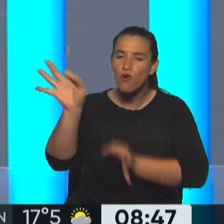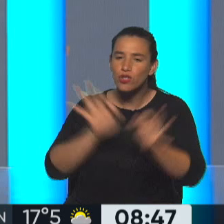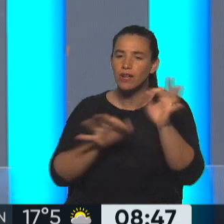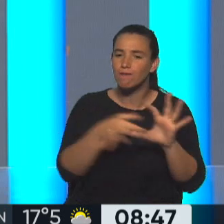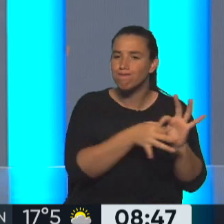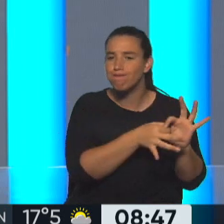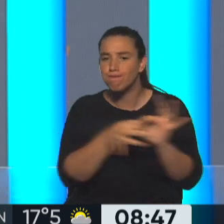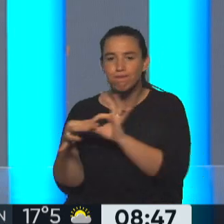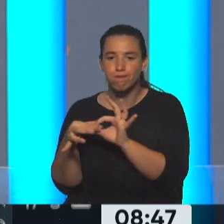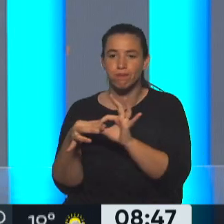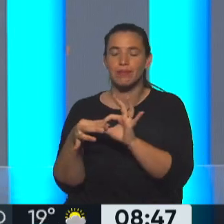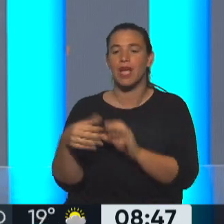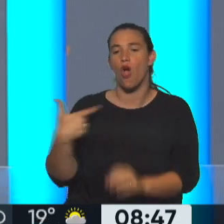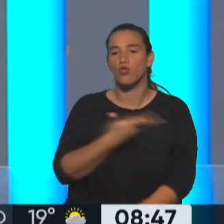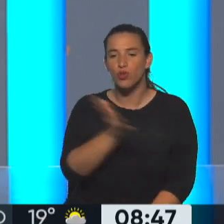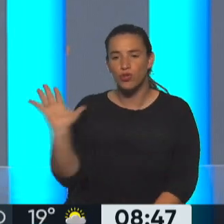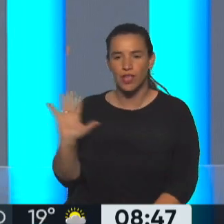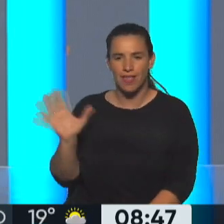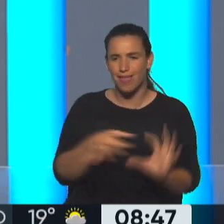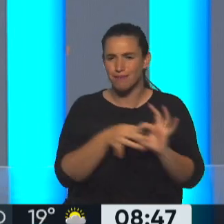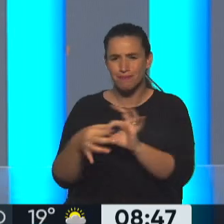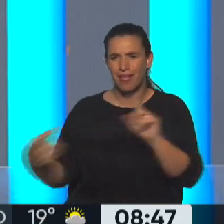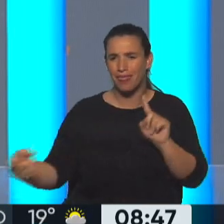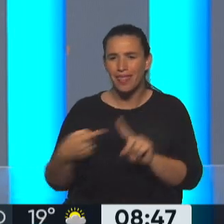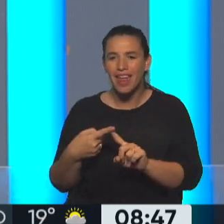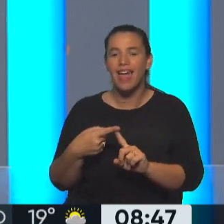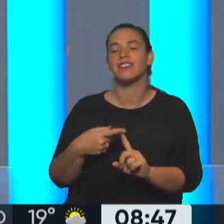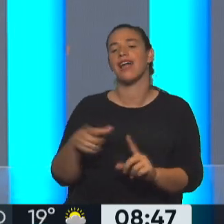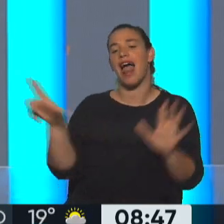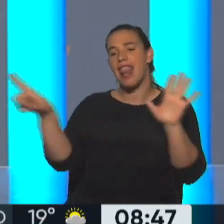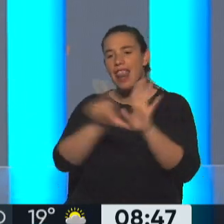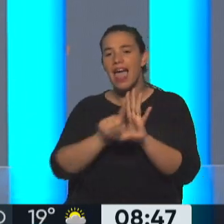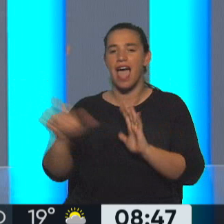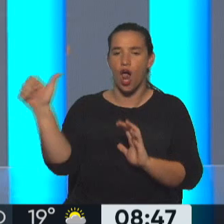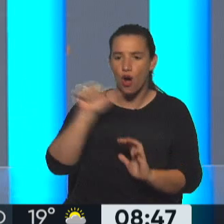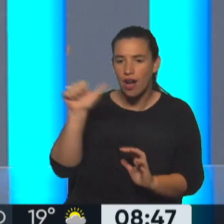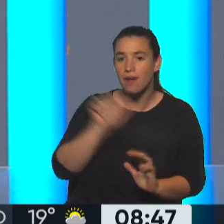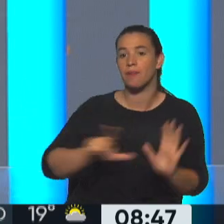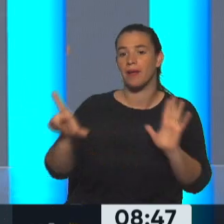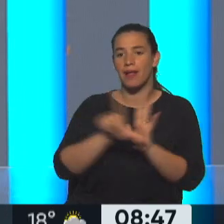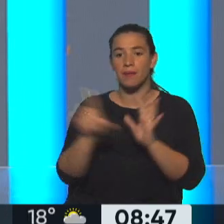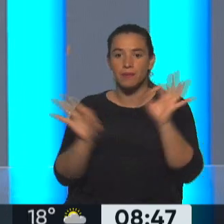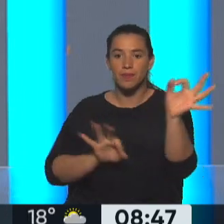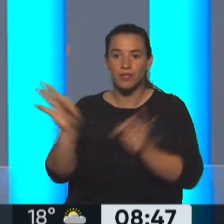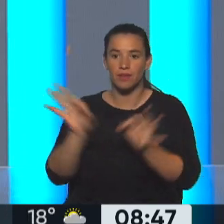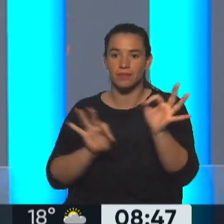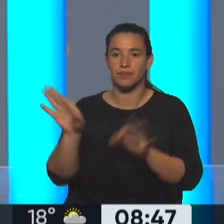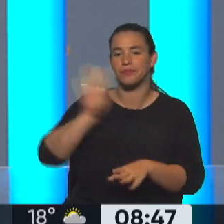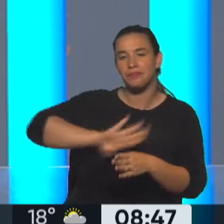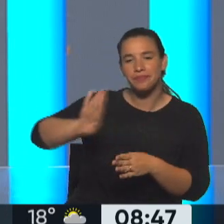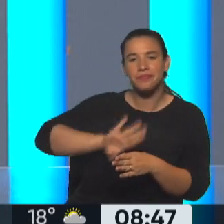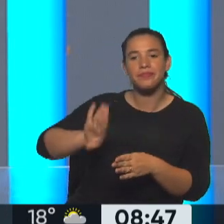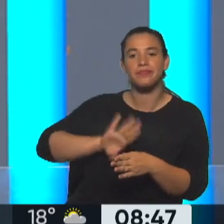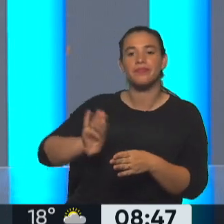impacto con la sociedad de manera directa, como es la ley de alcoholemia, como puede ser el proyecto de ley de moratoria. Hay proyectos